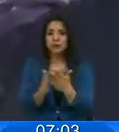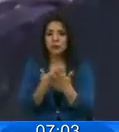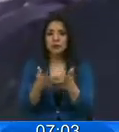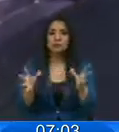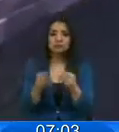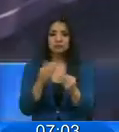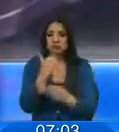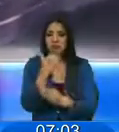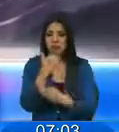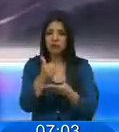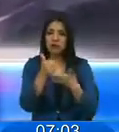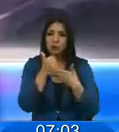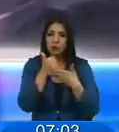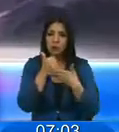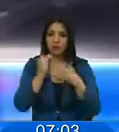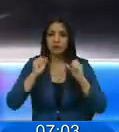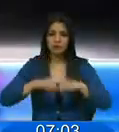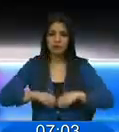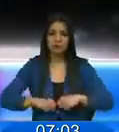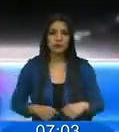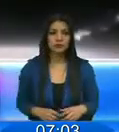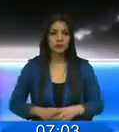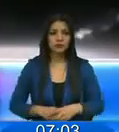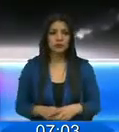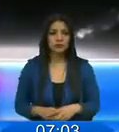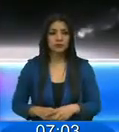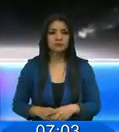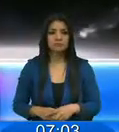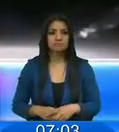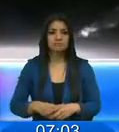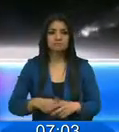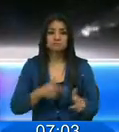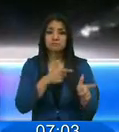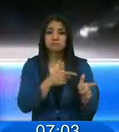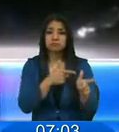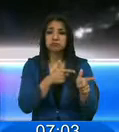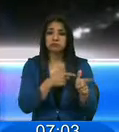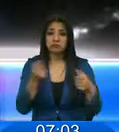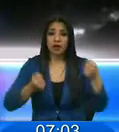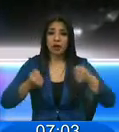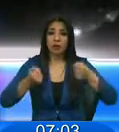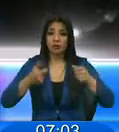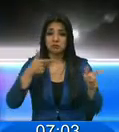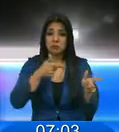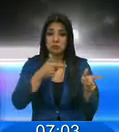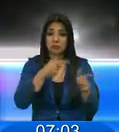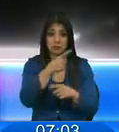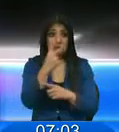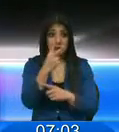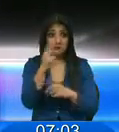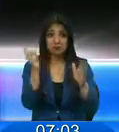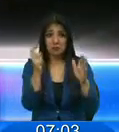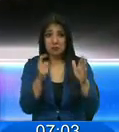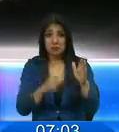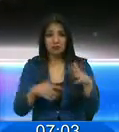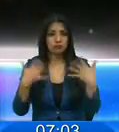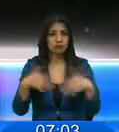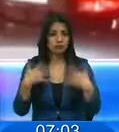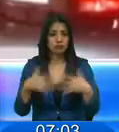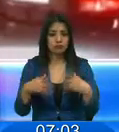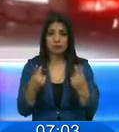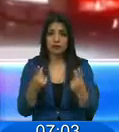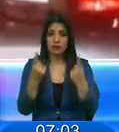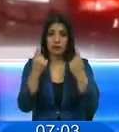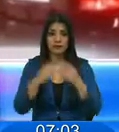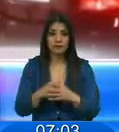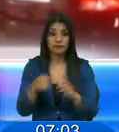obtener alguna información por parte de ellos. Los disparos marcados en el vidrio del automotor demuestran la gravedad del asunto.